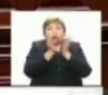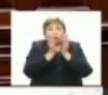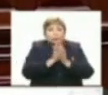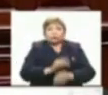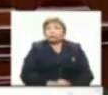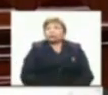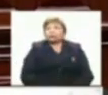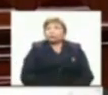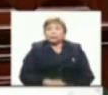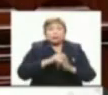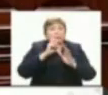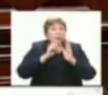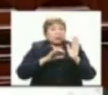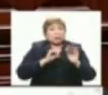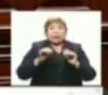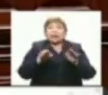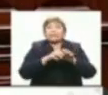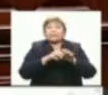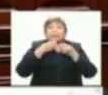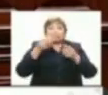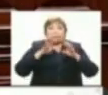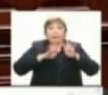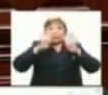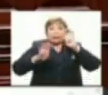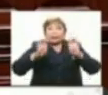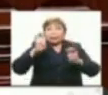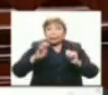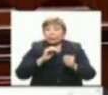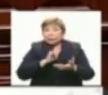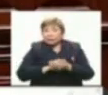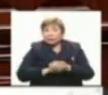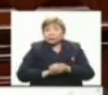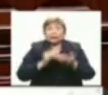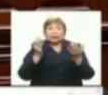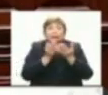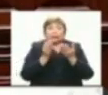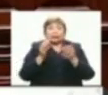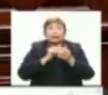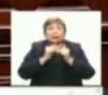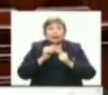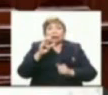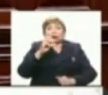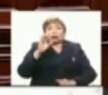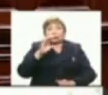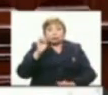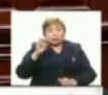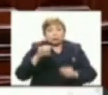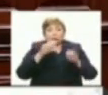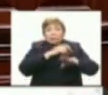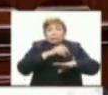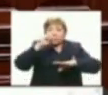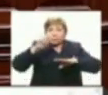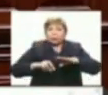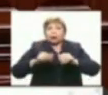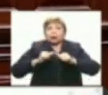educativos. Promoveremos la revalorización de la carrera docente, garantizando la formación inicial